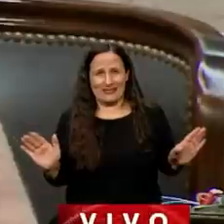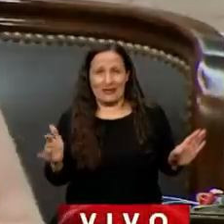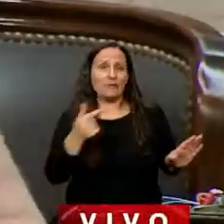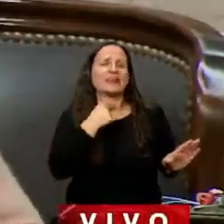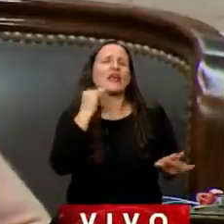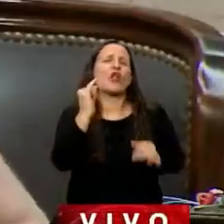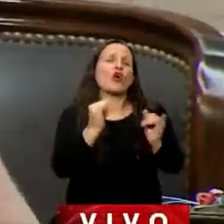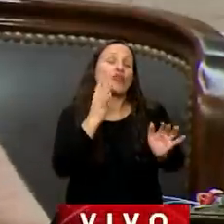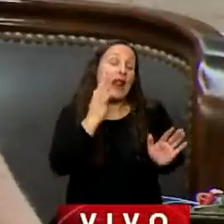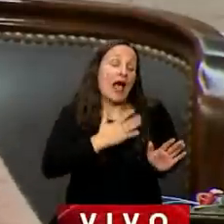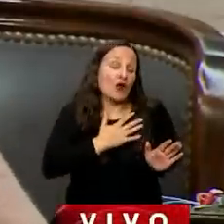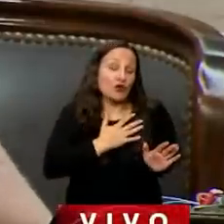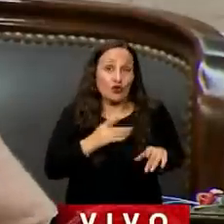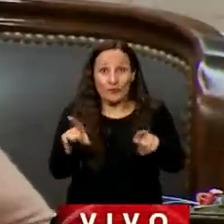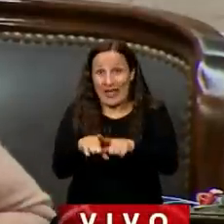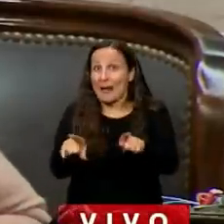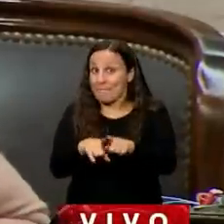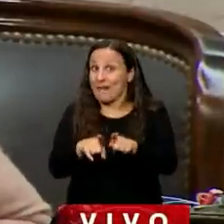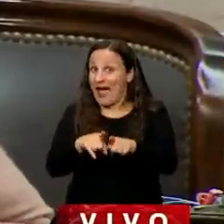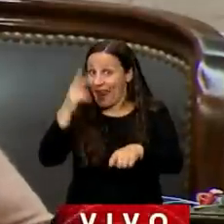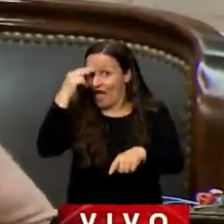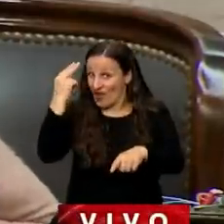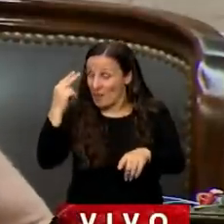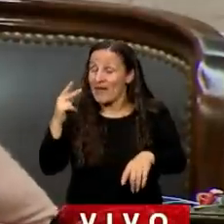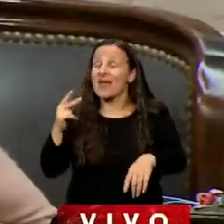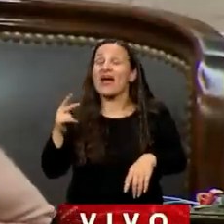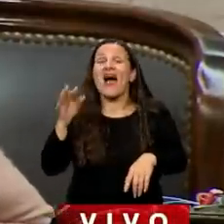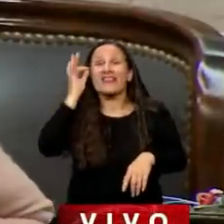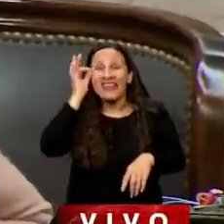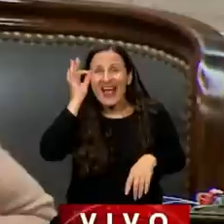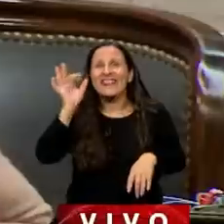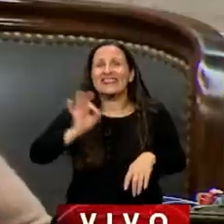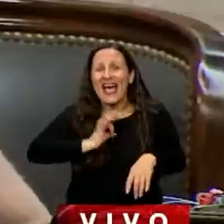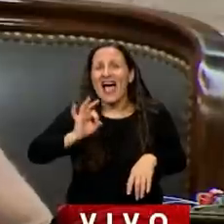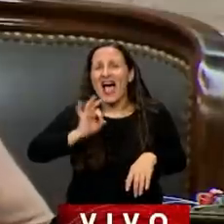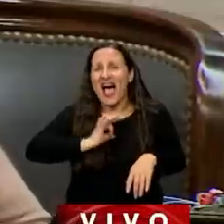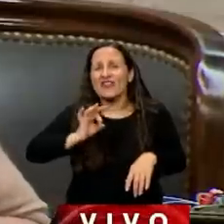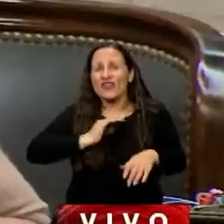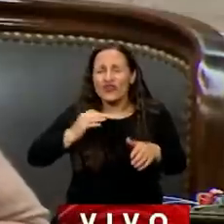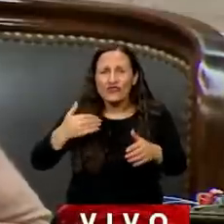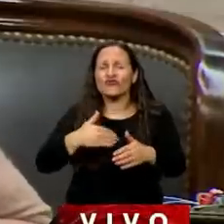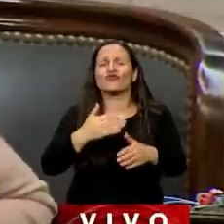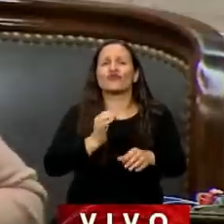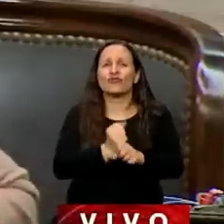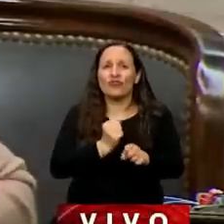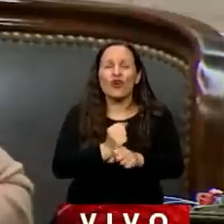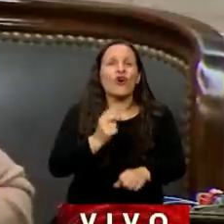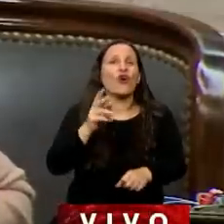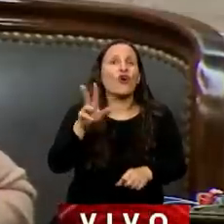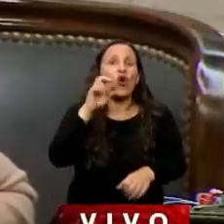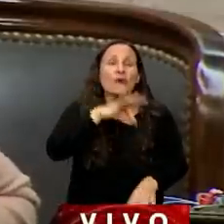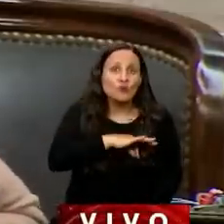cerca. Tengo una hermana enfermera que lleva 30 años en la profesión y cobra 90.000